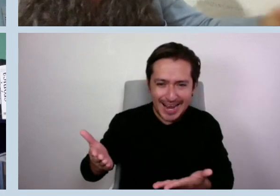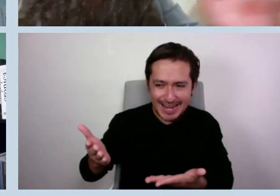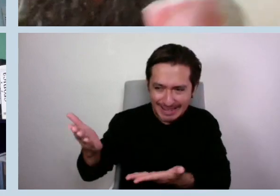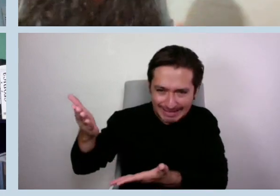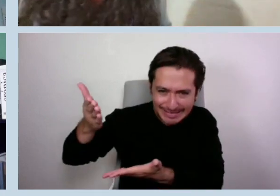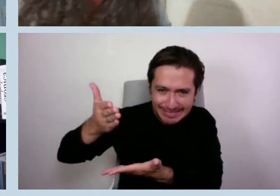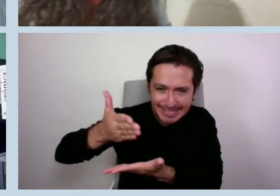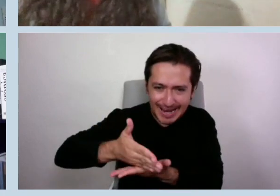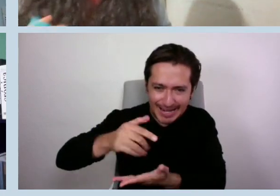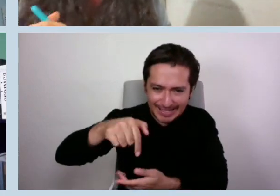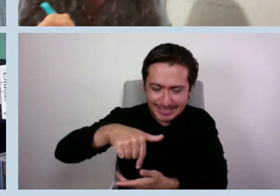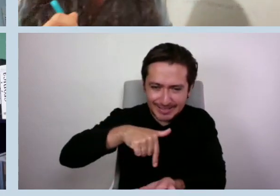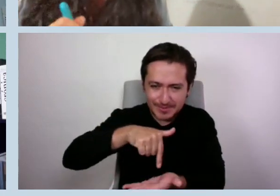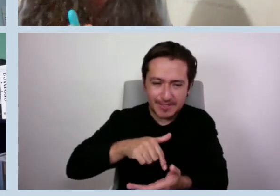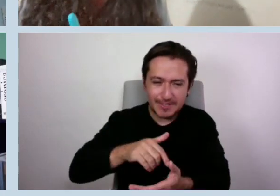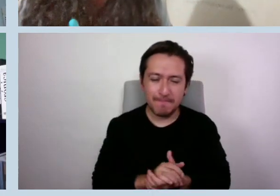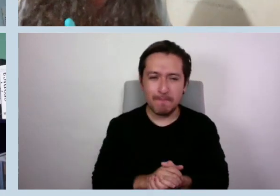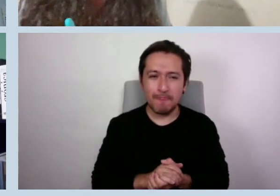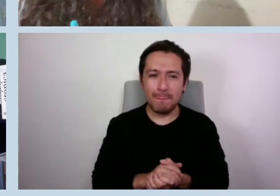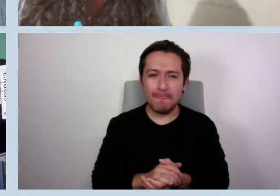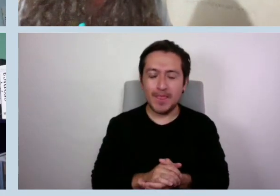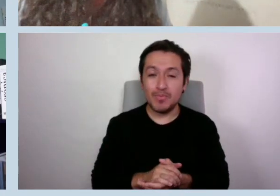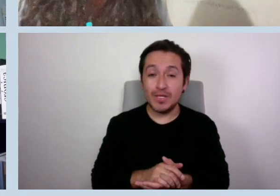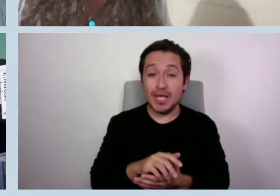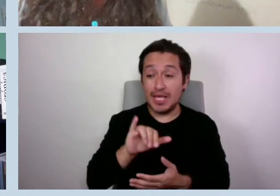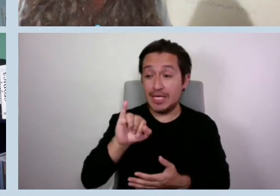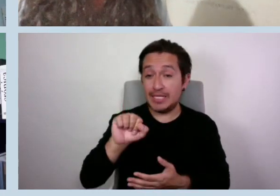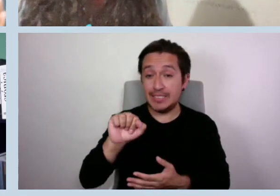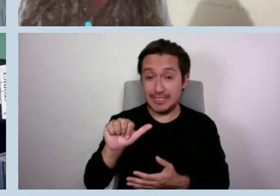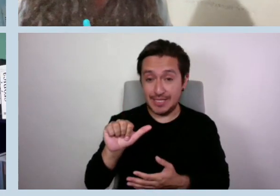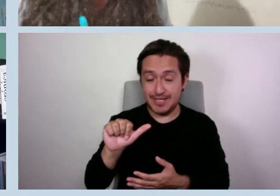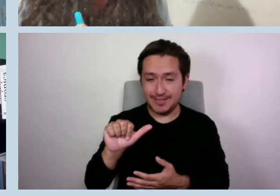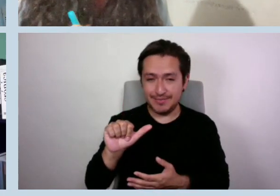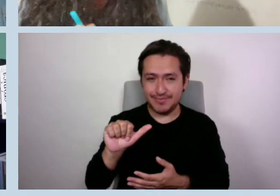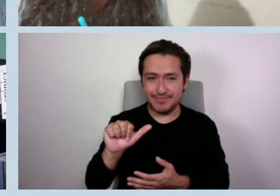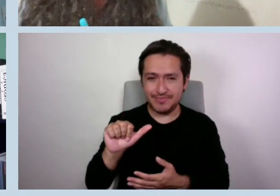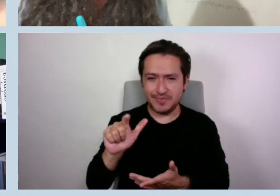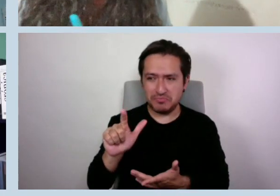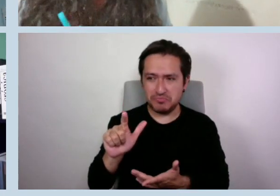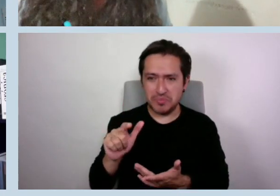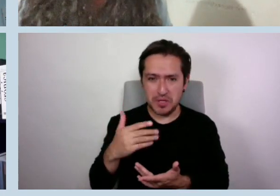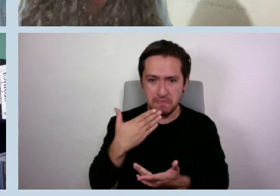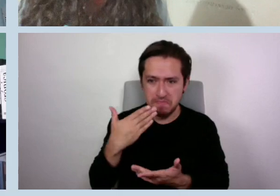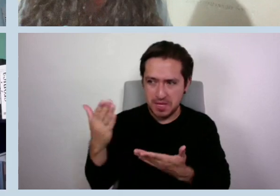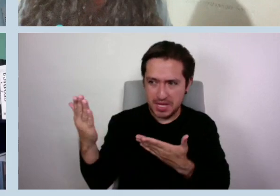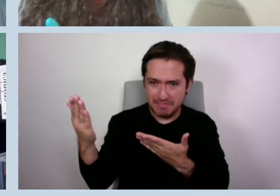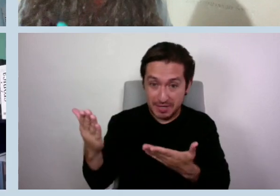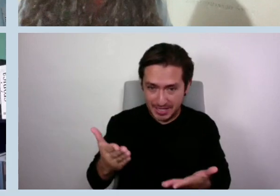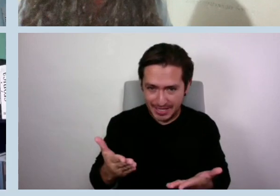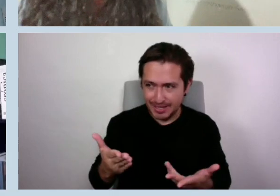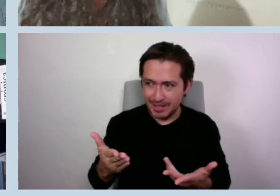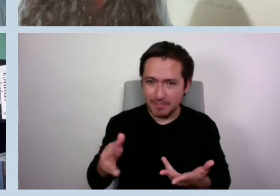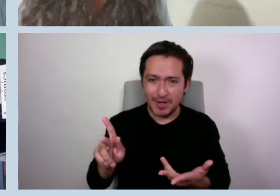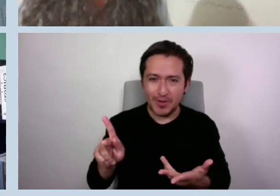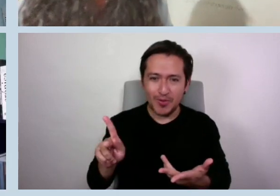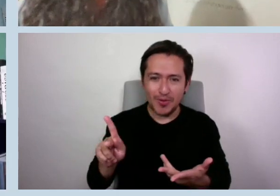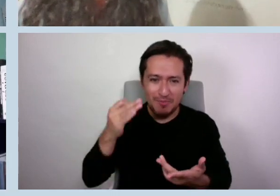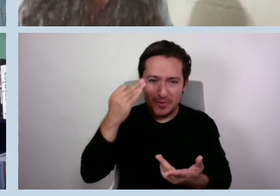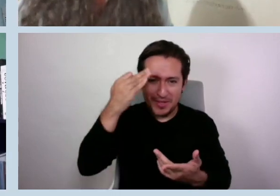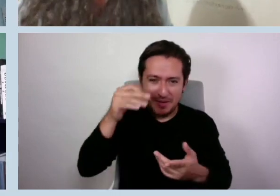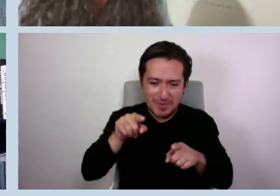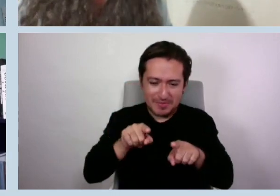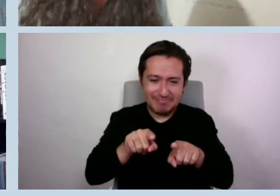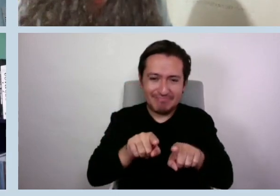justo llegó Isa y fue una bienvenida pero también fueron despedidas